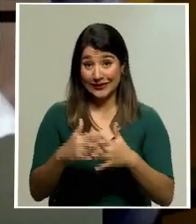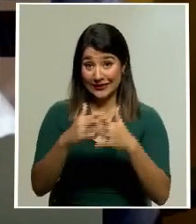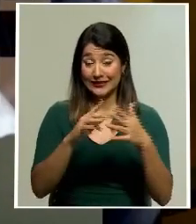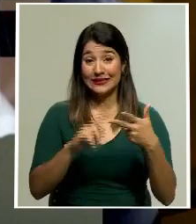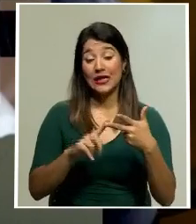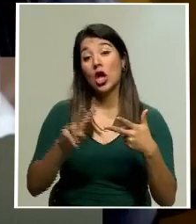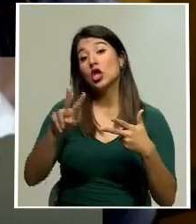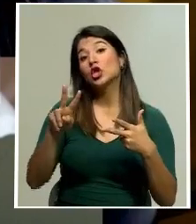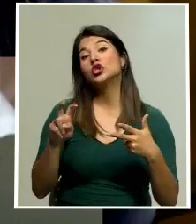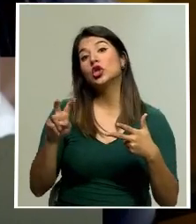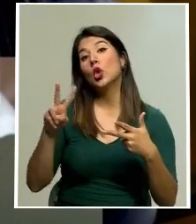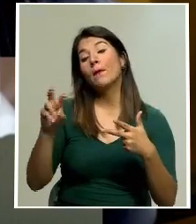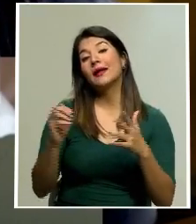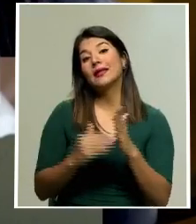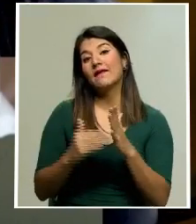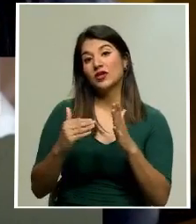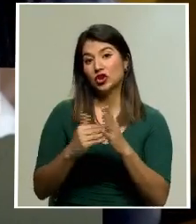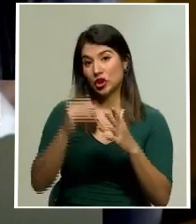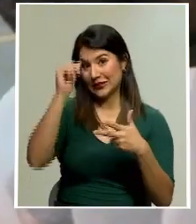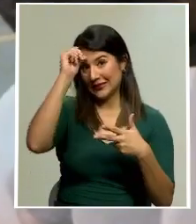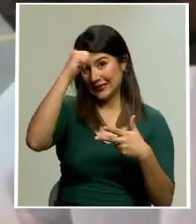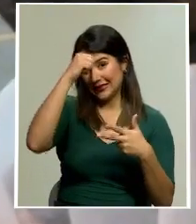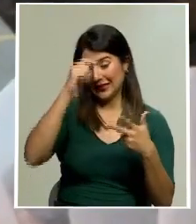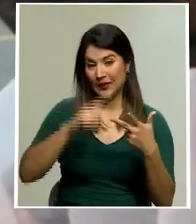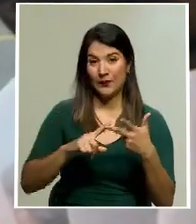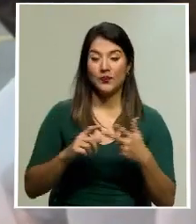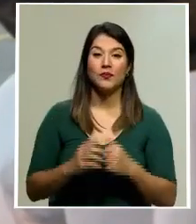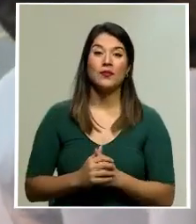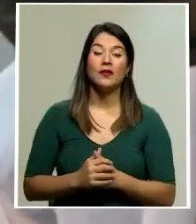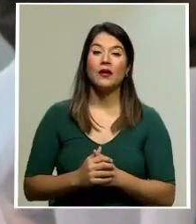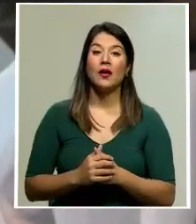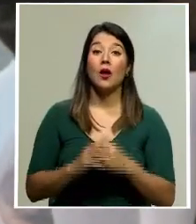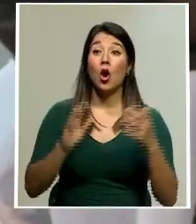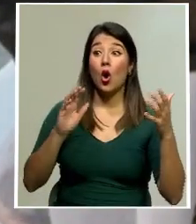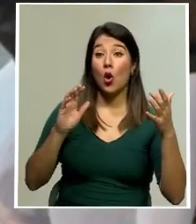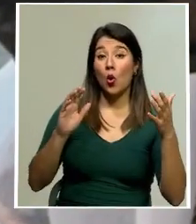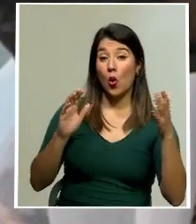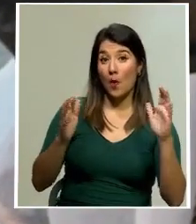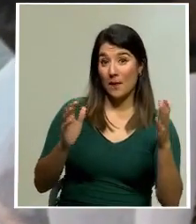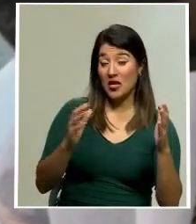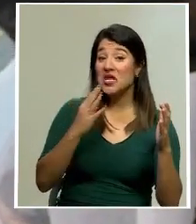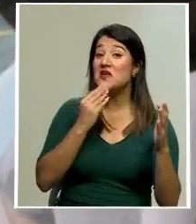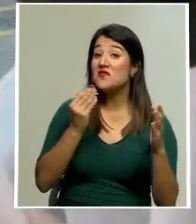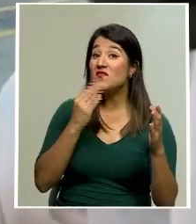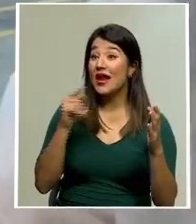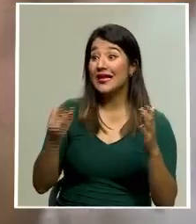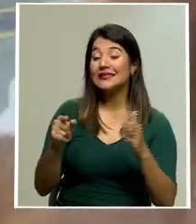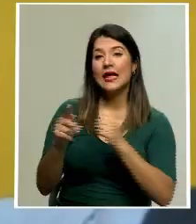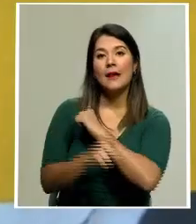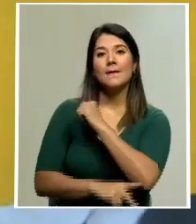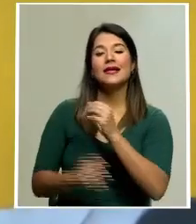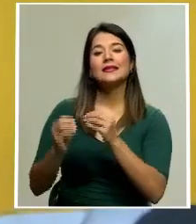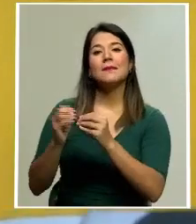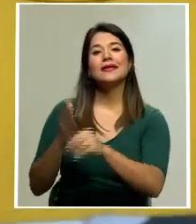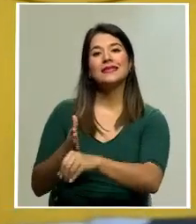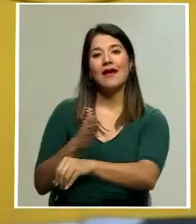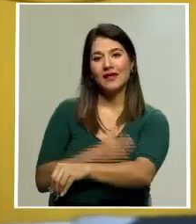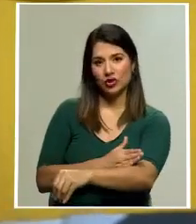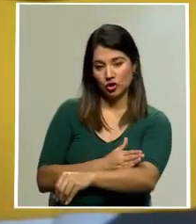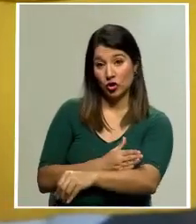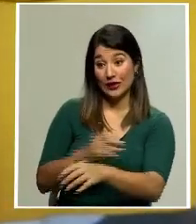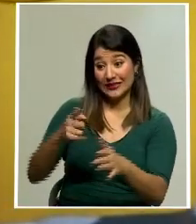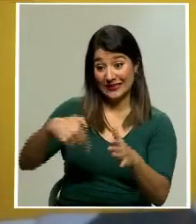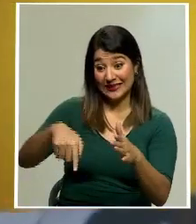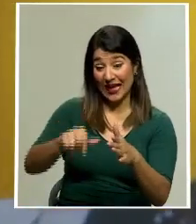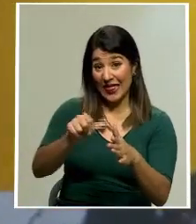y más de 220 millones en India. En proporción a la población, Israel es el país más avanzado, con 6 de cada 10